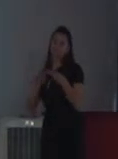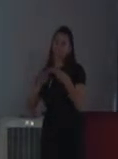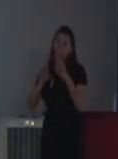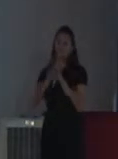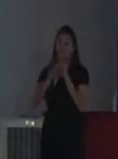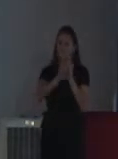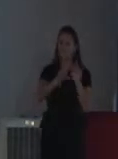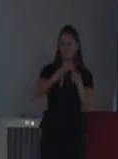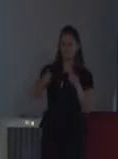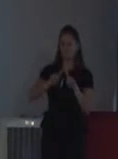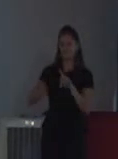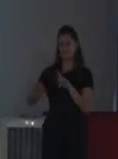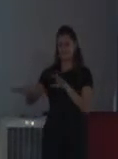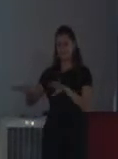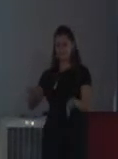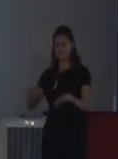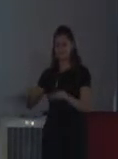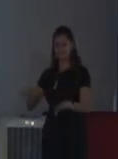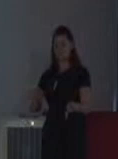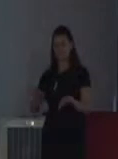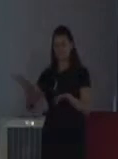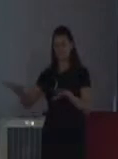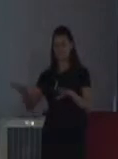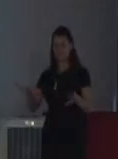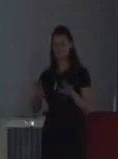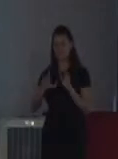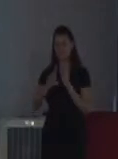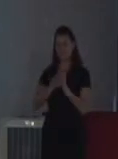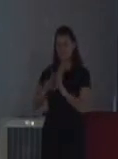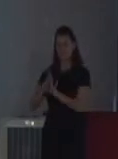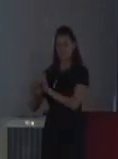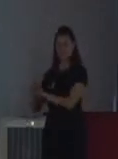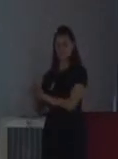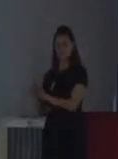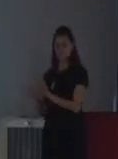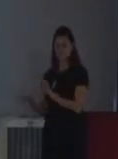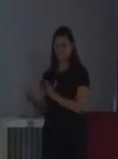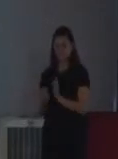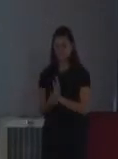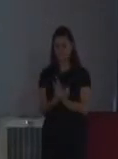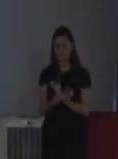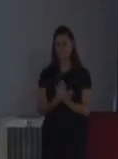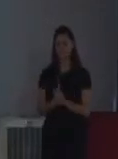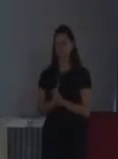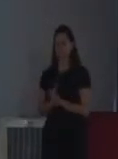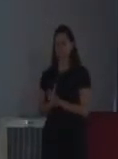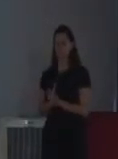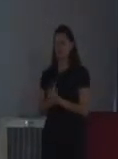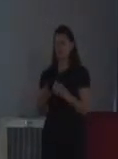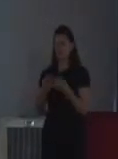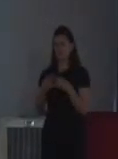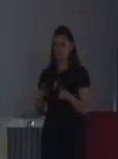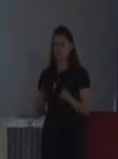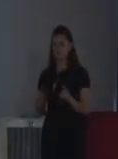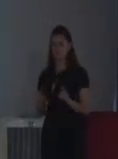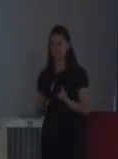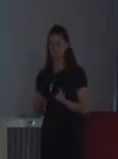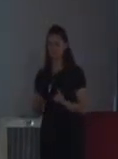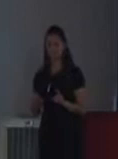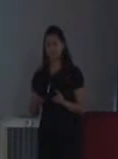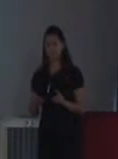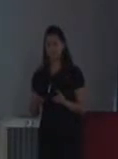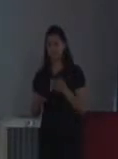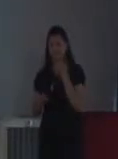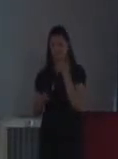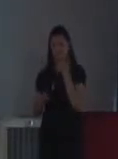son leyes o clases de leyes que tenemos, ¿sí?, pero que quienes en este